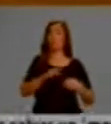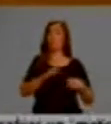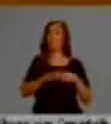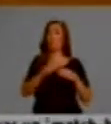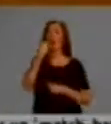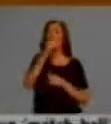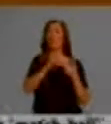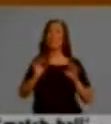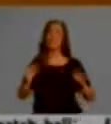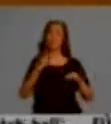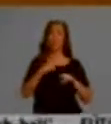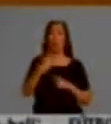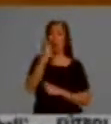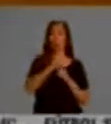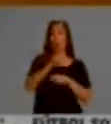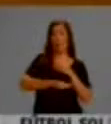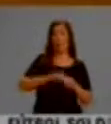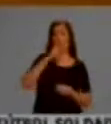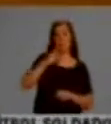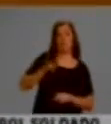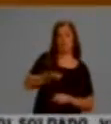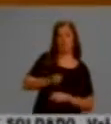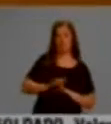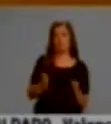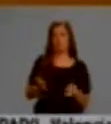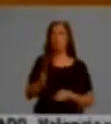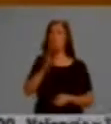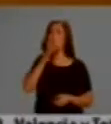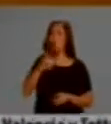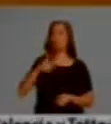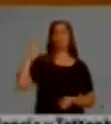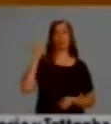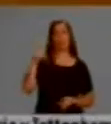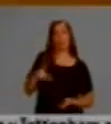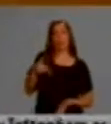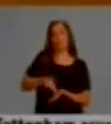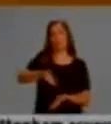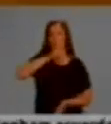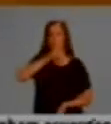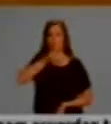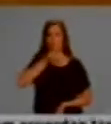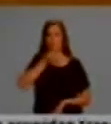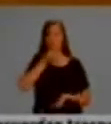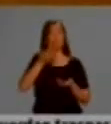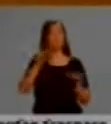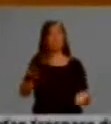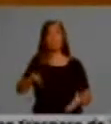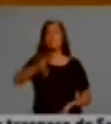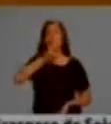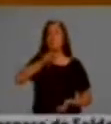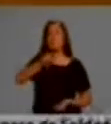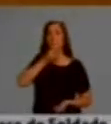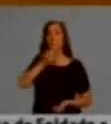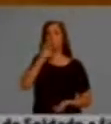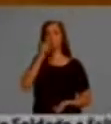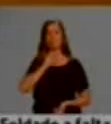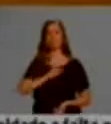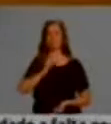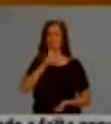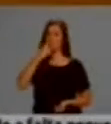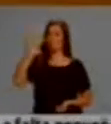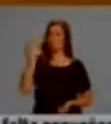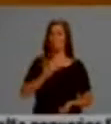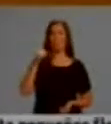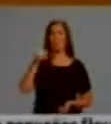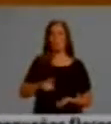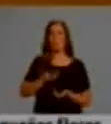dirigentes políticos. Esta es la razón de mi comparecencia y esta es la razón por la que me ha parecido